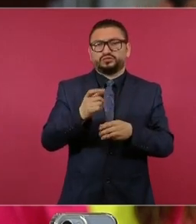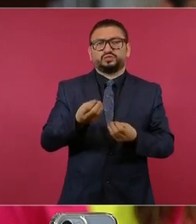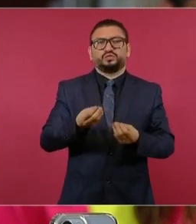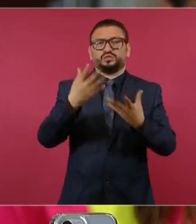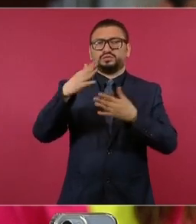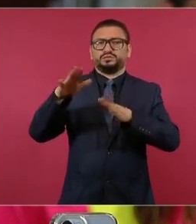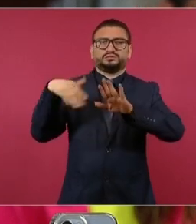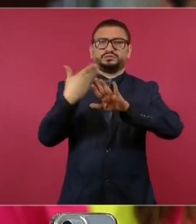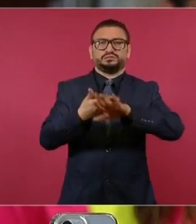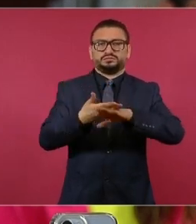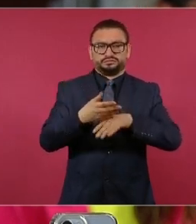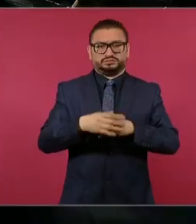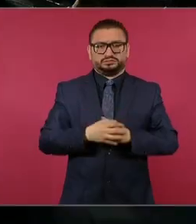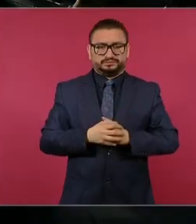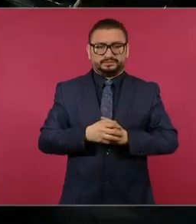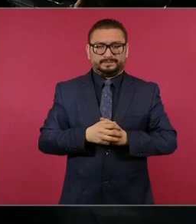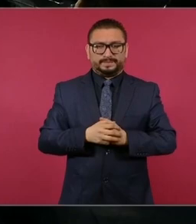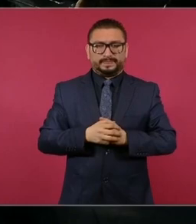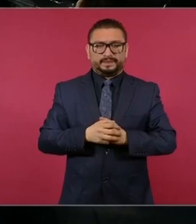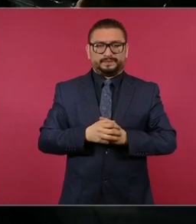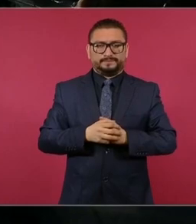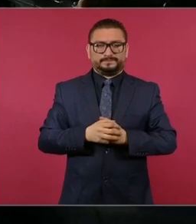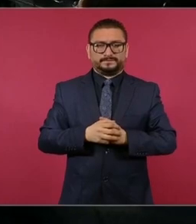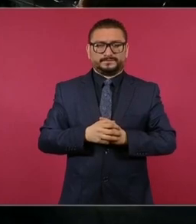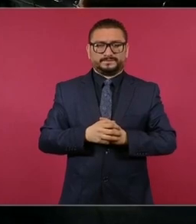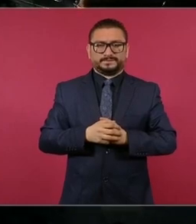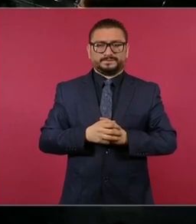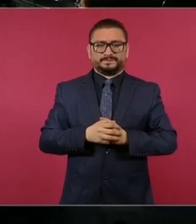monto que lanzaron el arbitraje, presidente? Hay una